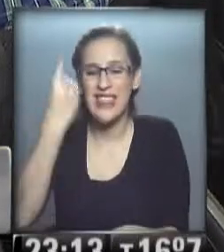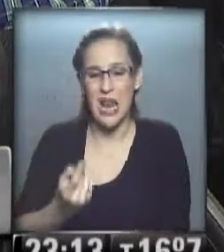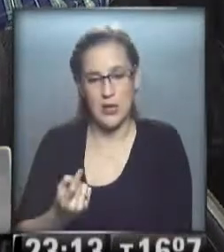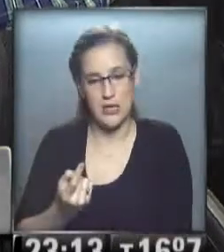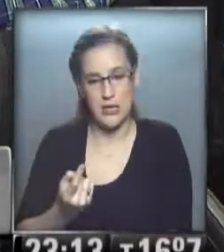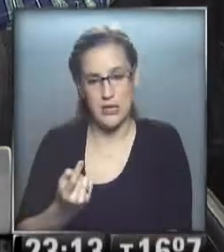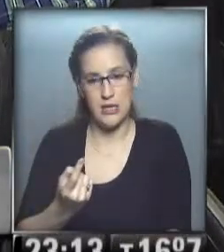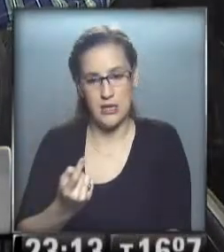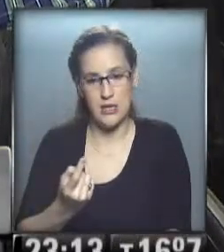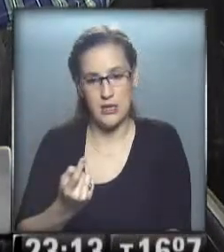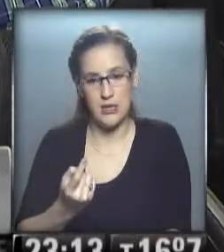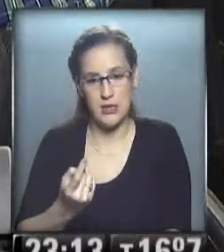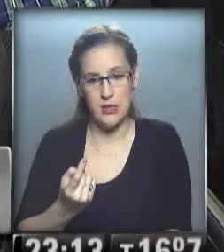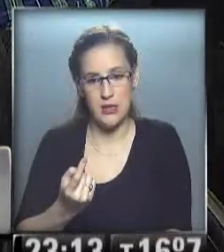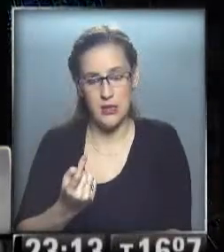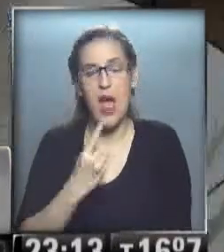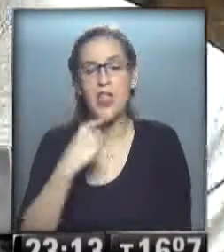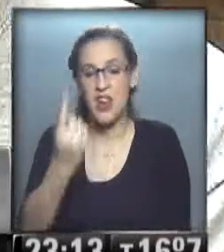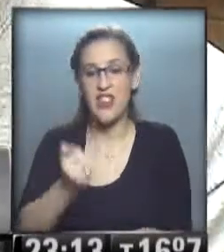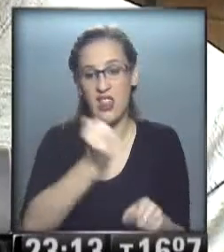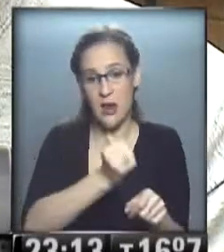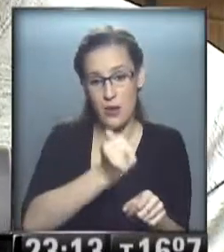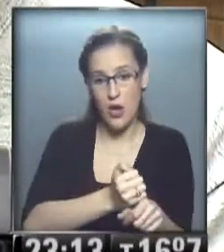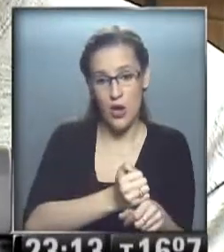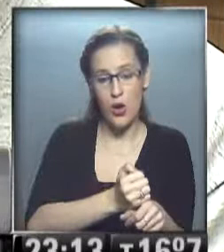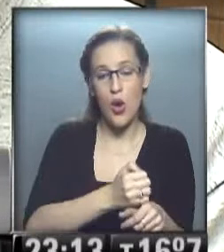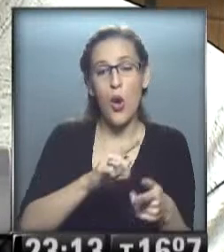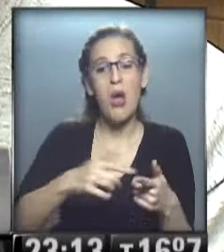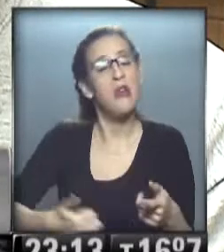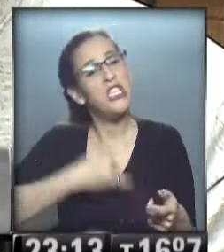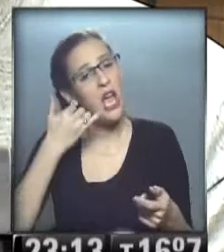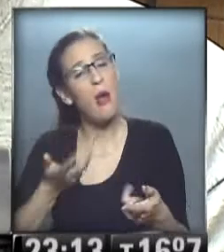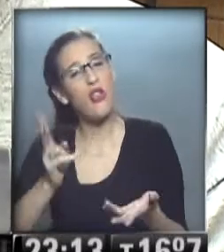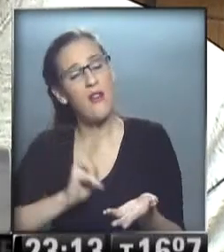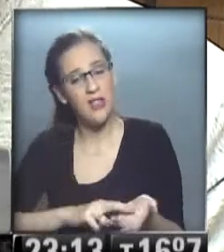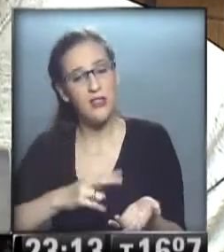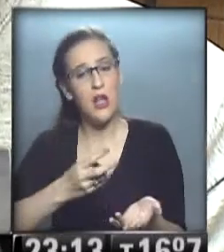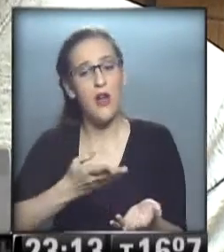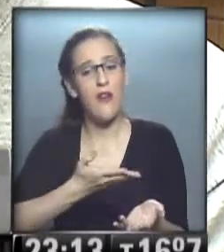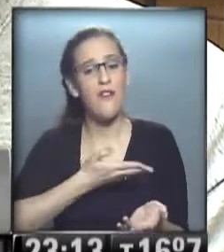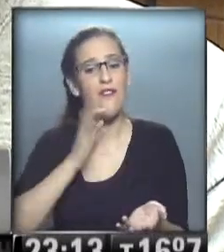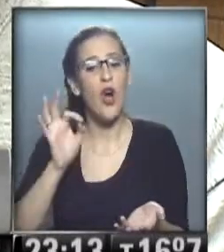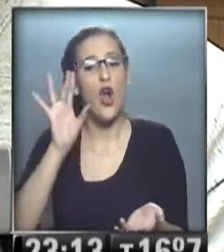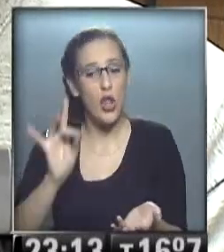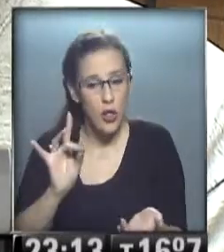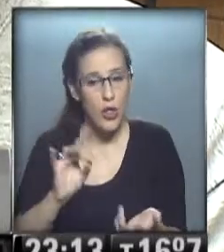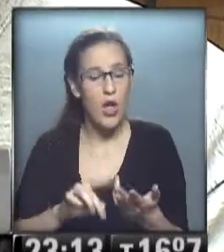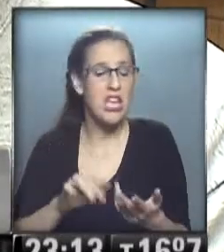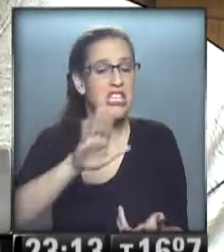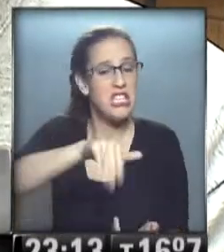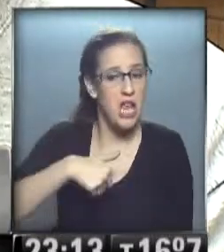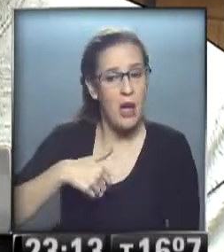un puesto, después me llamaron otra vez de Ford y hasta que surgió lo